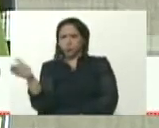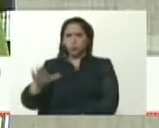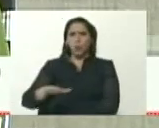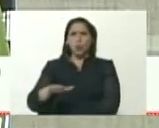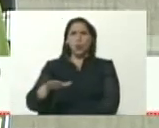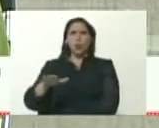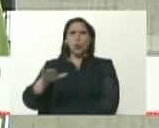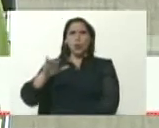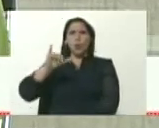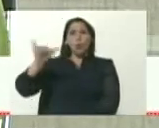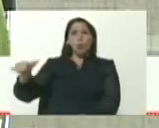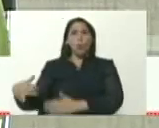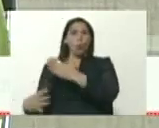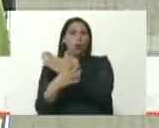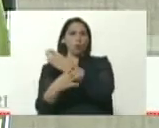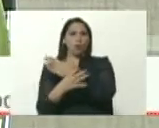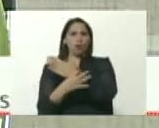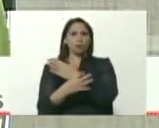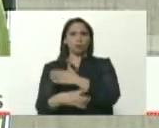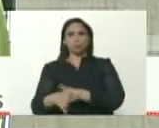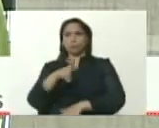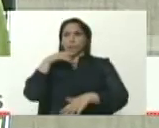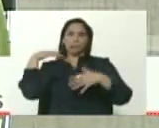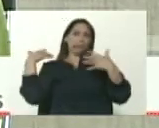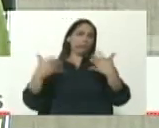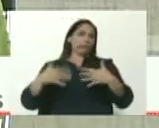Guaidó. Tremendo escándalo.